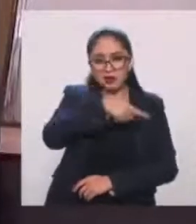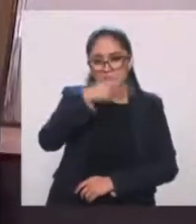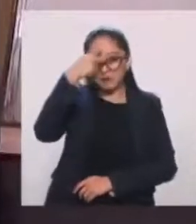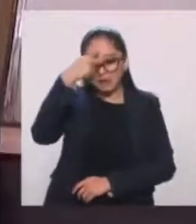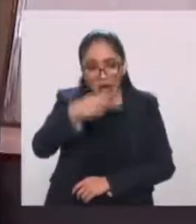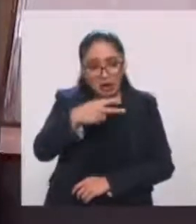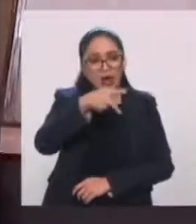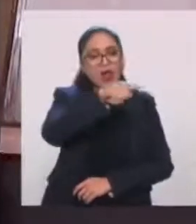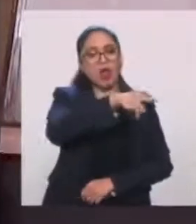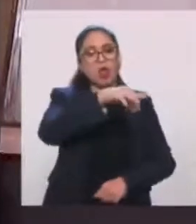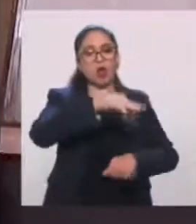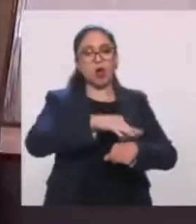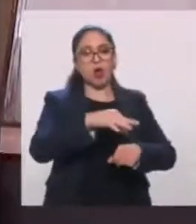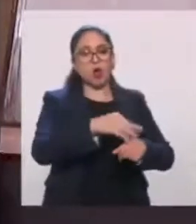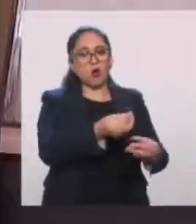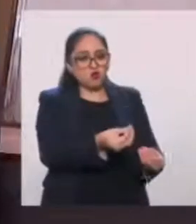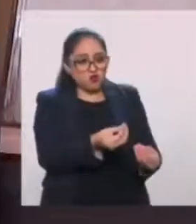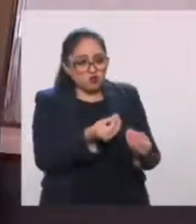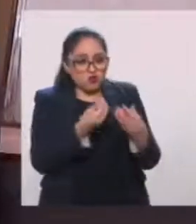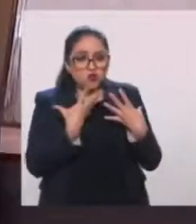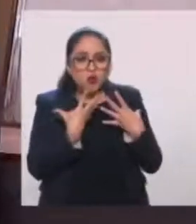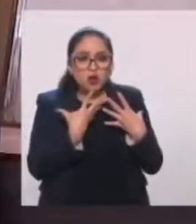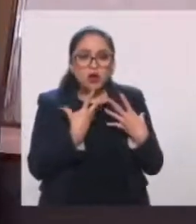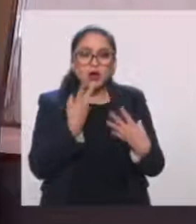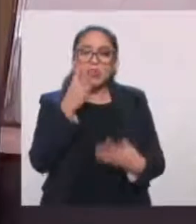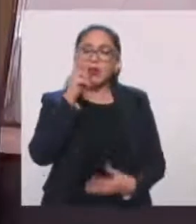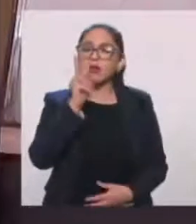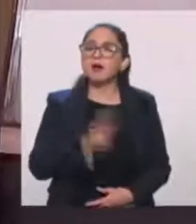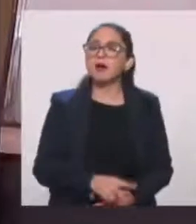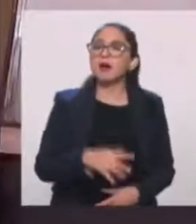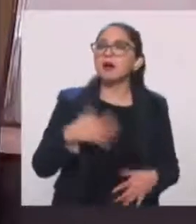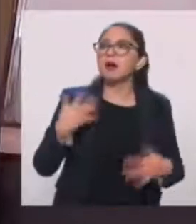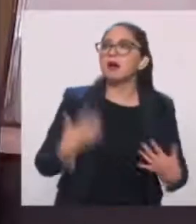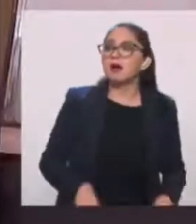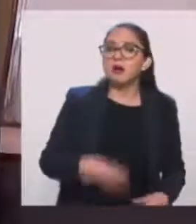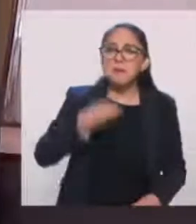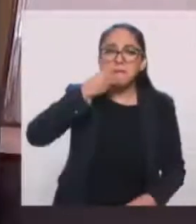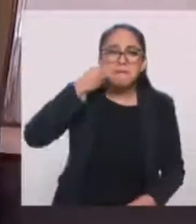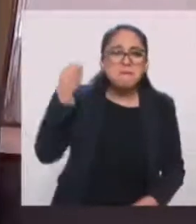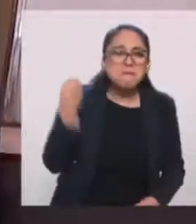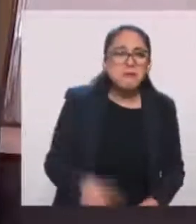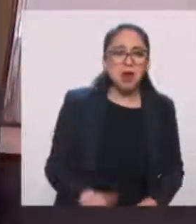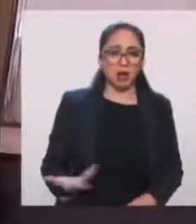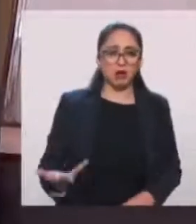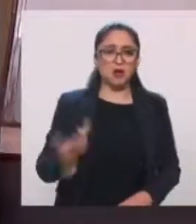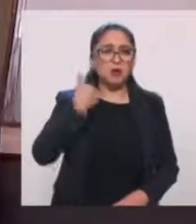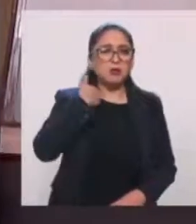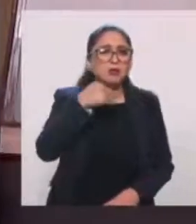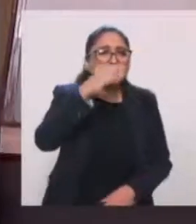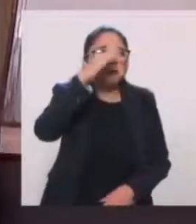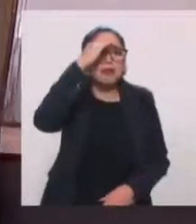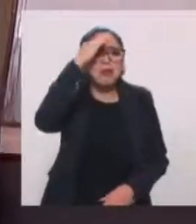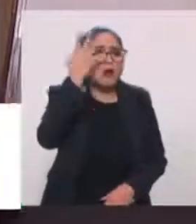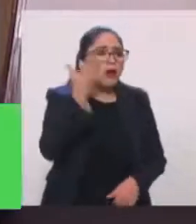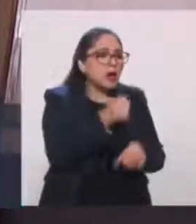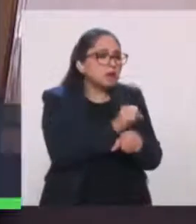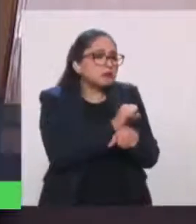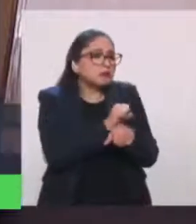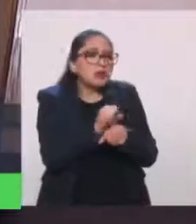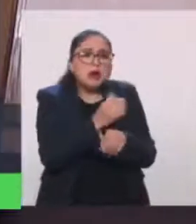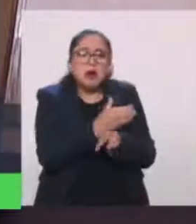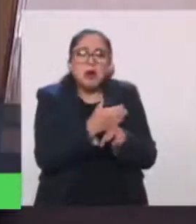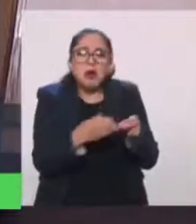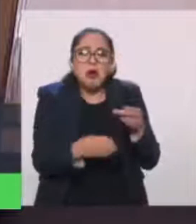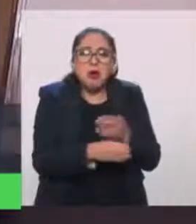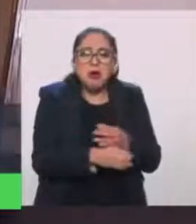me los da y ahí fue para mí algo maravilloso. Dije, no hice una cosa pequeña, hice una cosa grande, claro. Puedo hacer